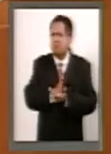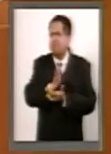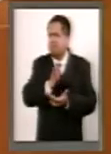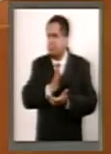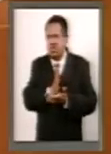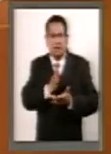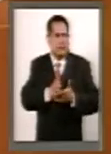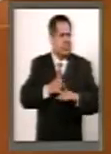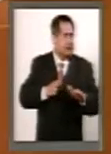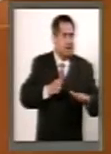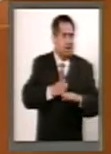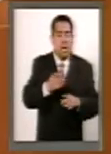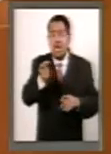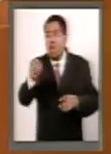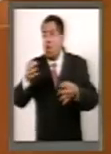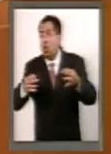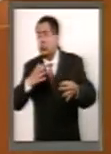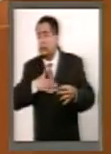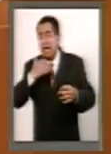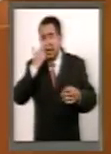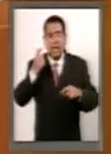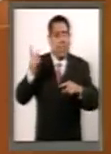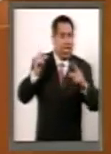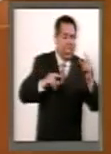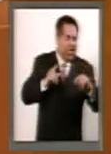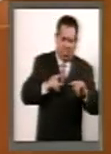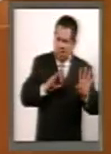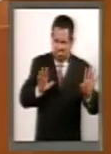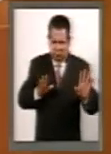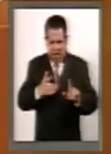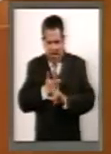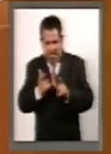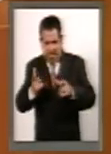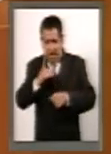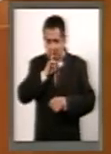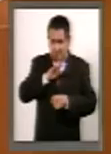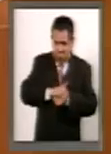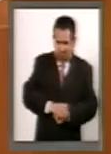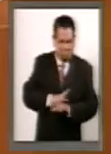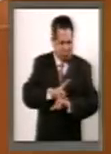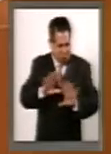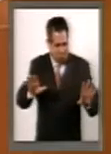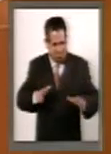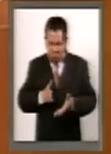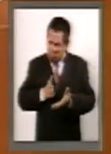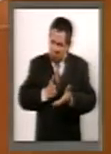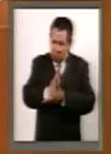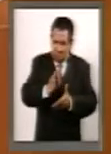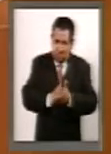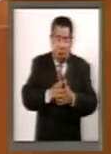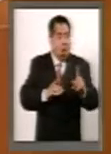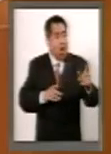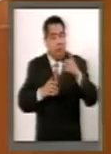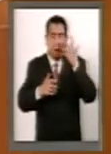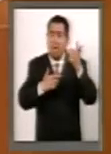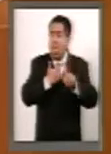a nombre de la justicia, pretenden ahogar la libertad. y a quienes a nombre de la